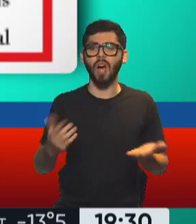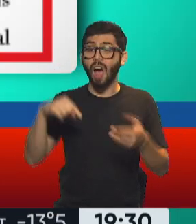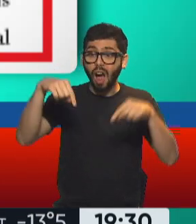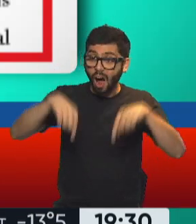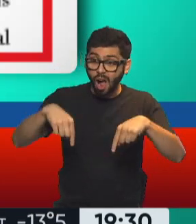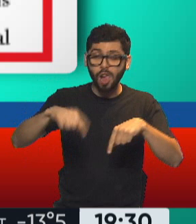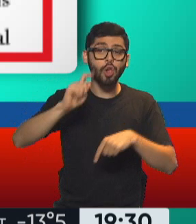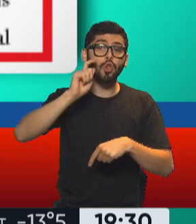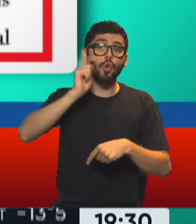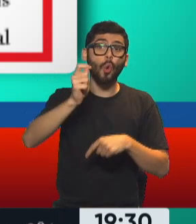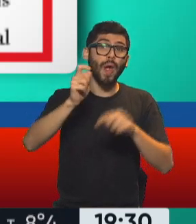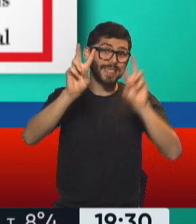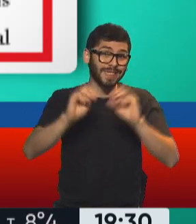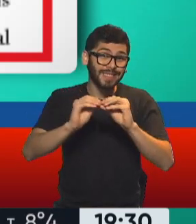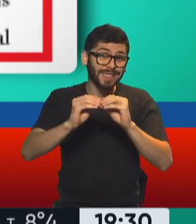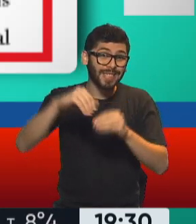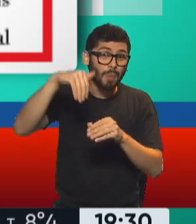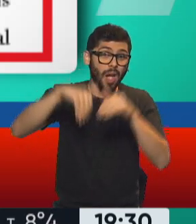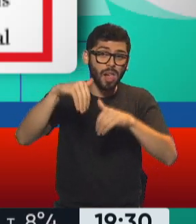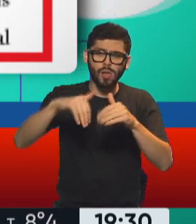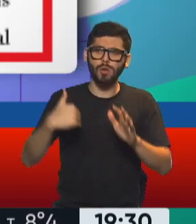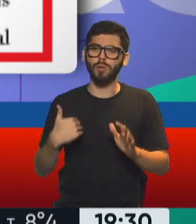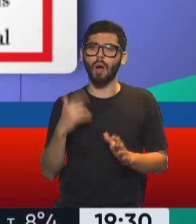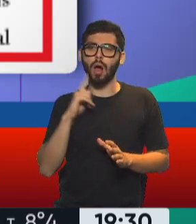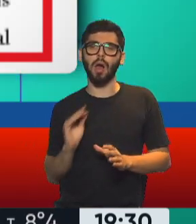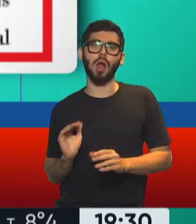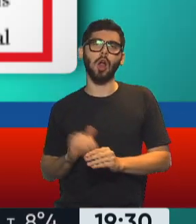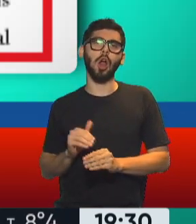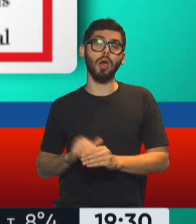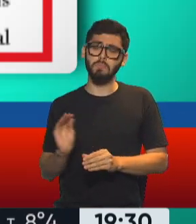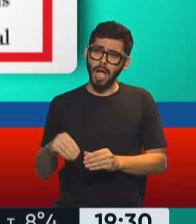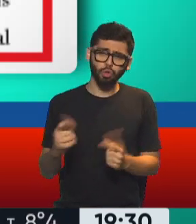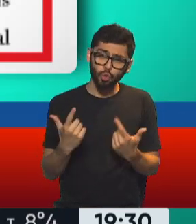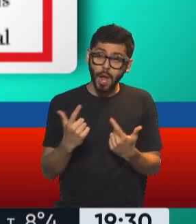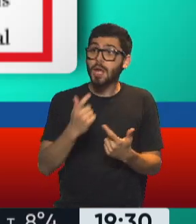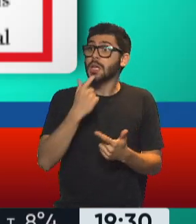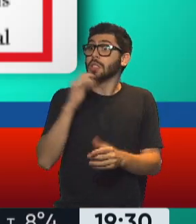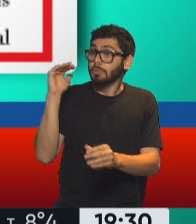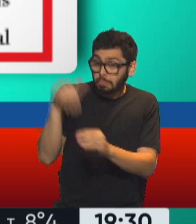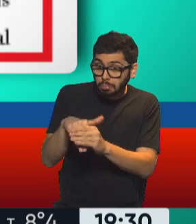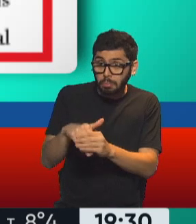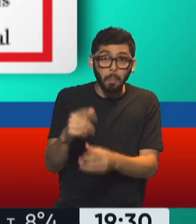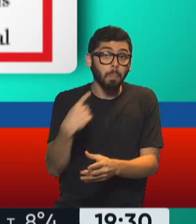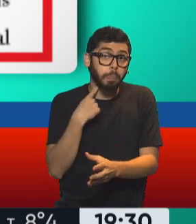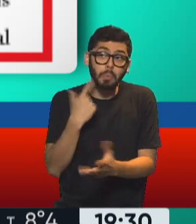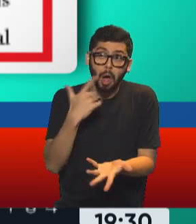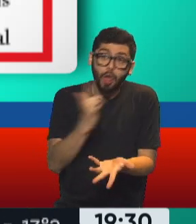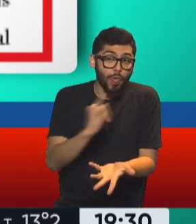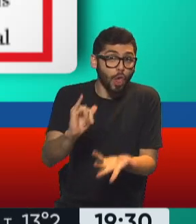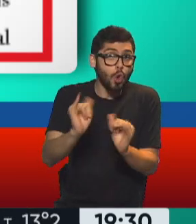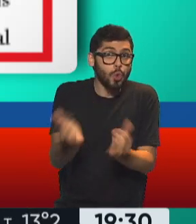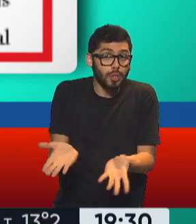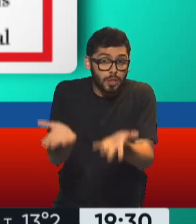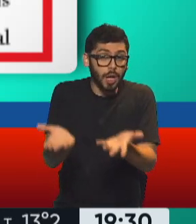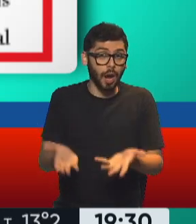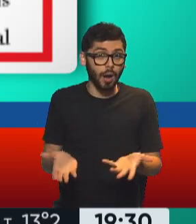los jueces electorales no pueden meter votos de más en las urnas. Y si lo hacen, que lo denuncien. Lo que está diciendo